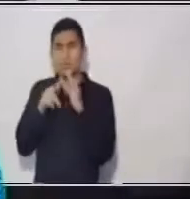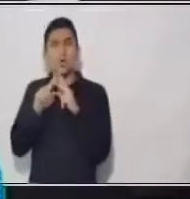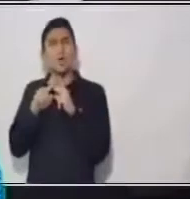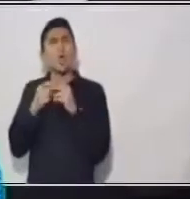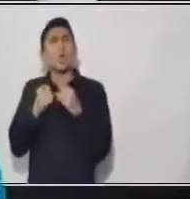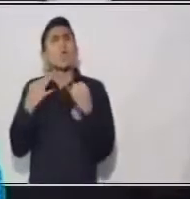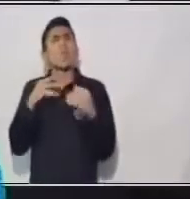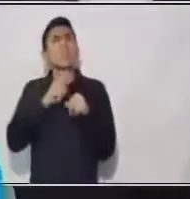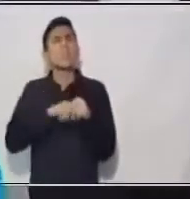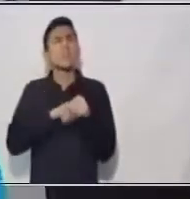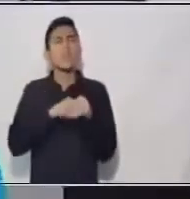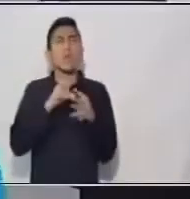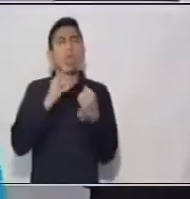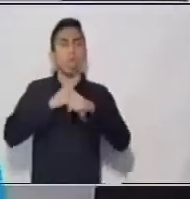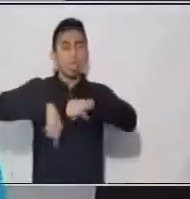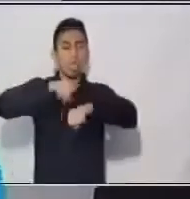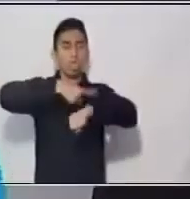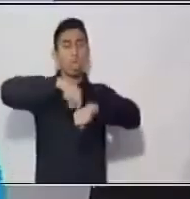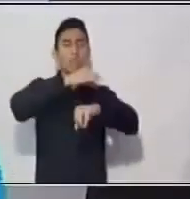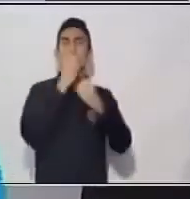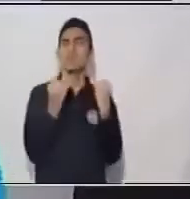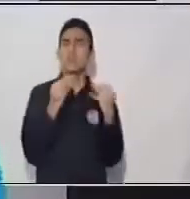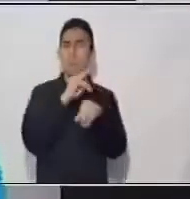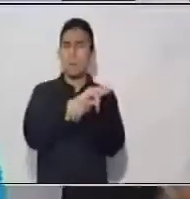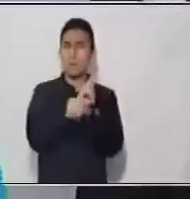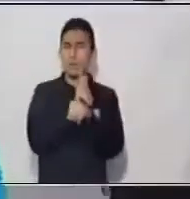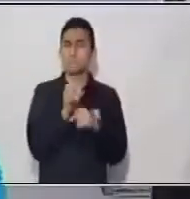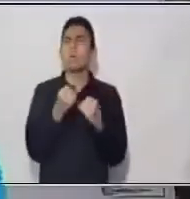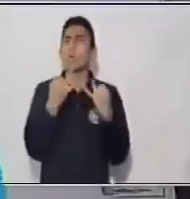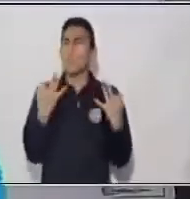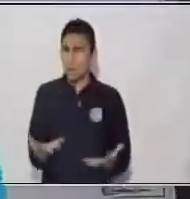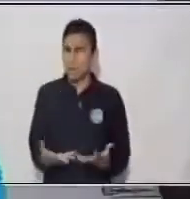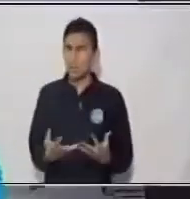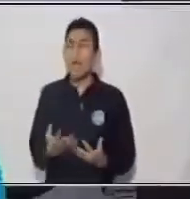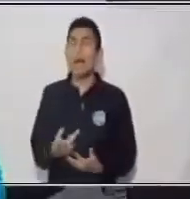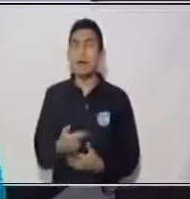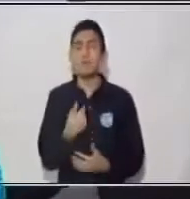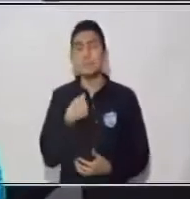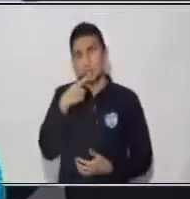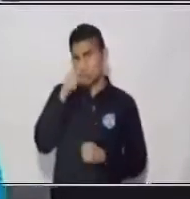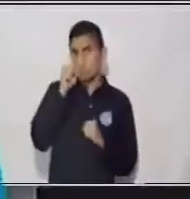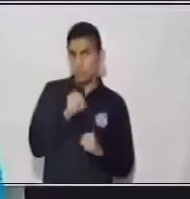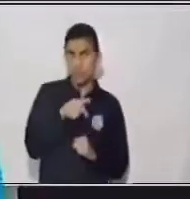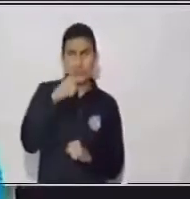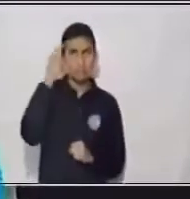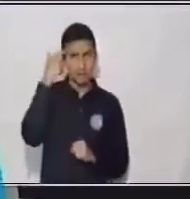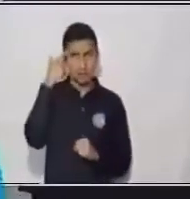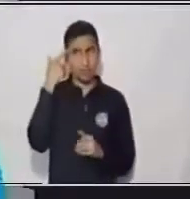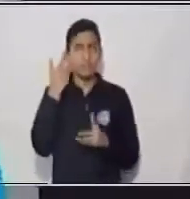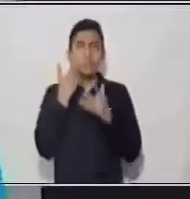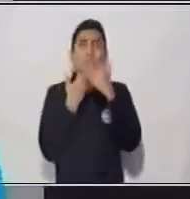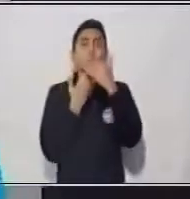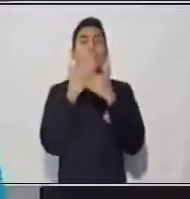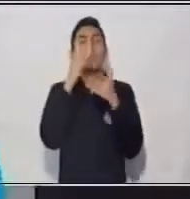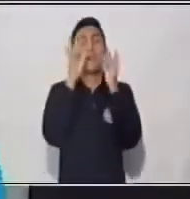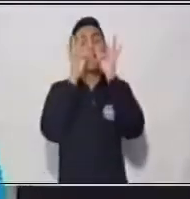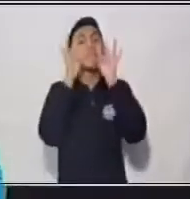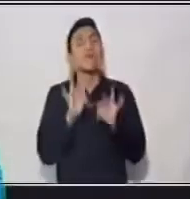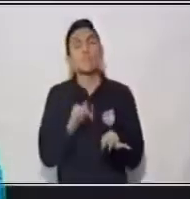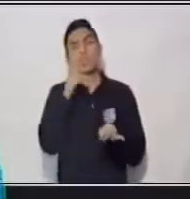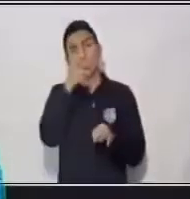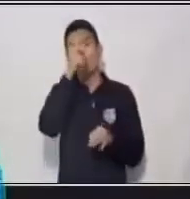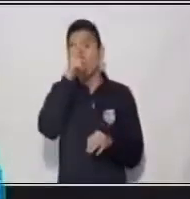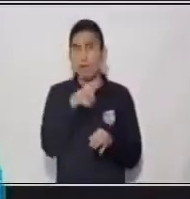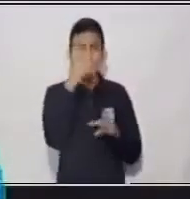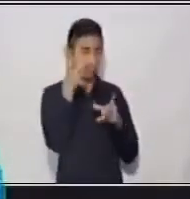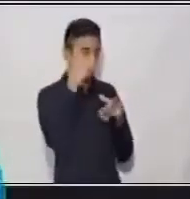otro. ¿Cuánto tiempo me lleva? Entonces ahí vamos a tener otra nueva dimensional que agregar,